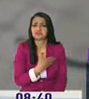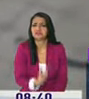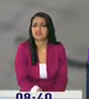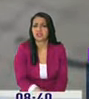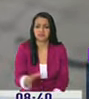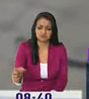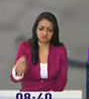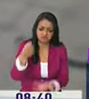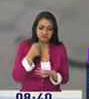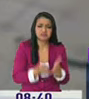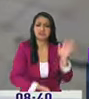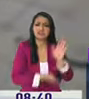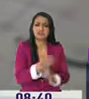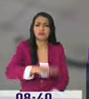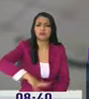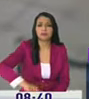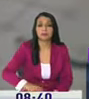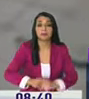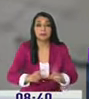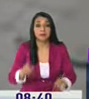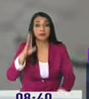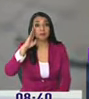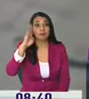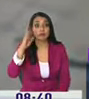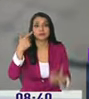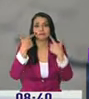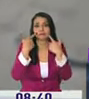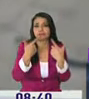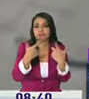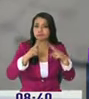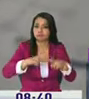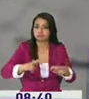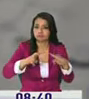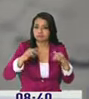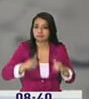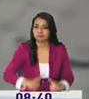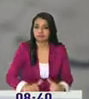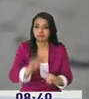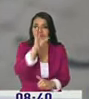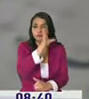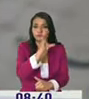en mano se fueron, pero la policía les pisa los talones.